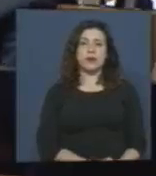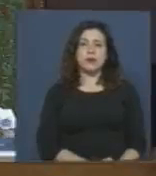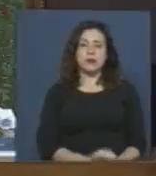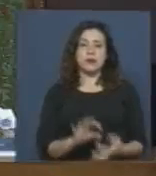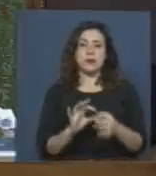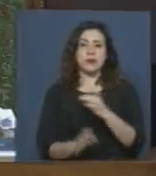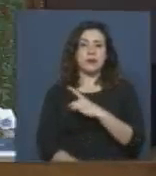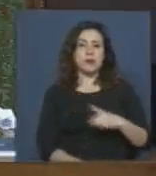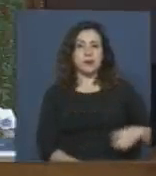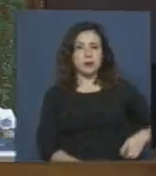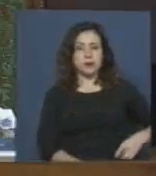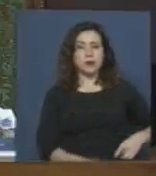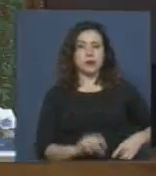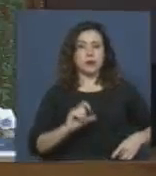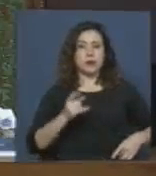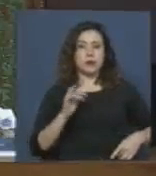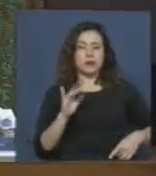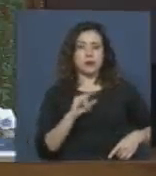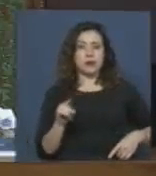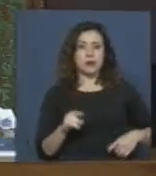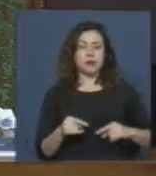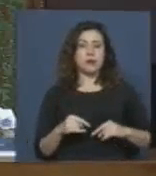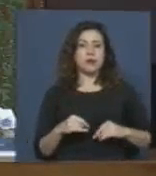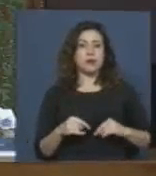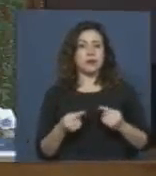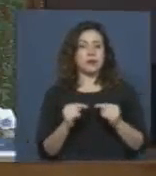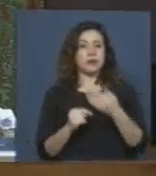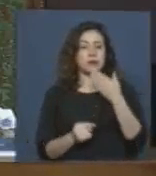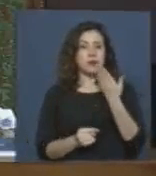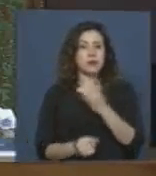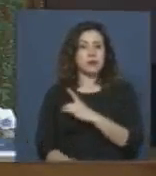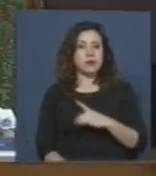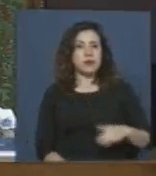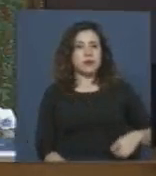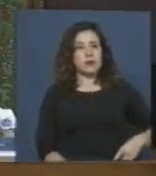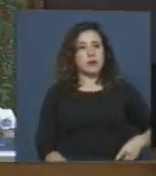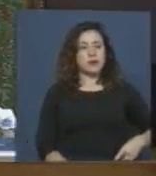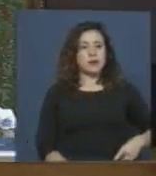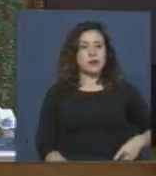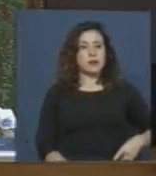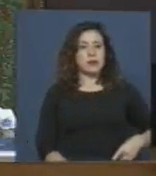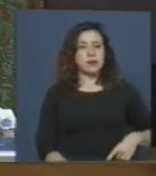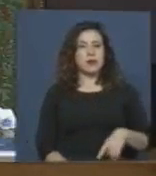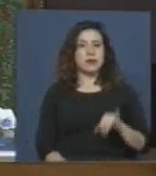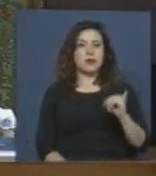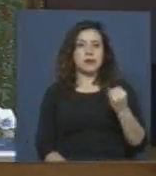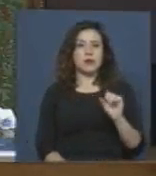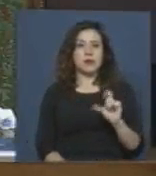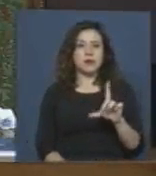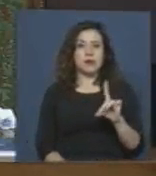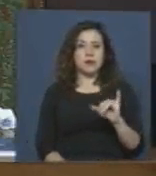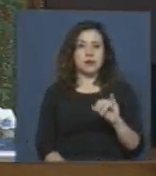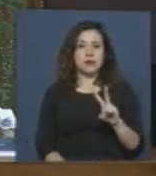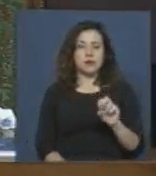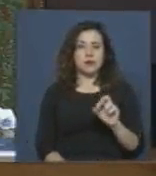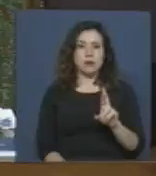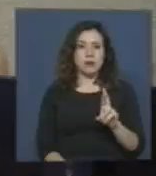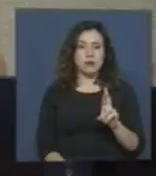Gracias, diputado Hugo Gutiérrez. Continuando con el debate, tiene la palabra el diputado Raúl Saldívar.